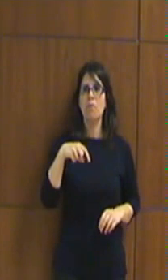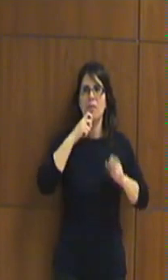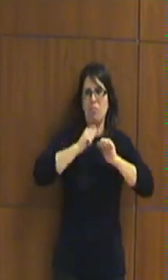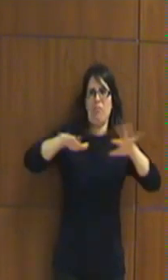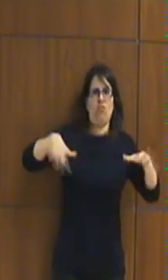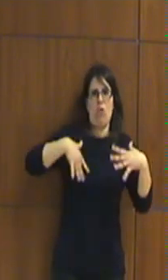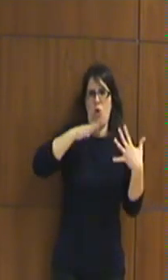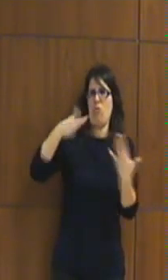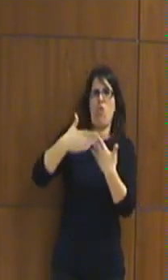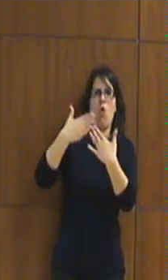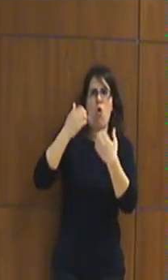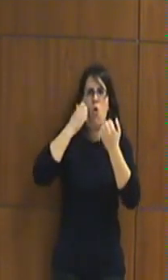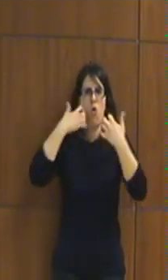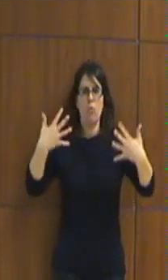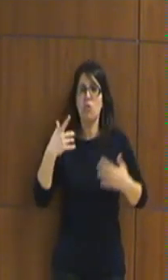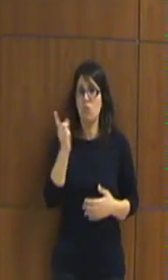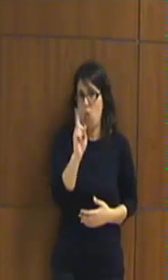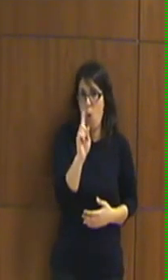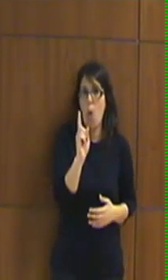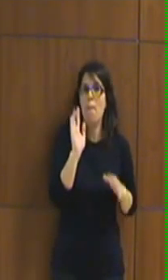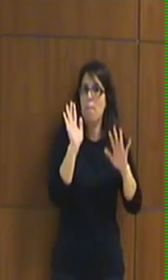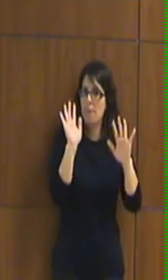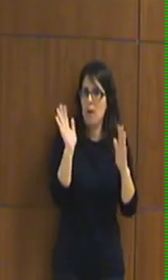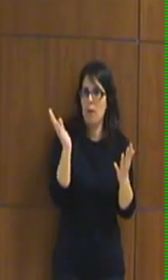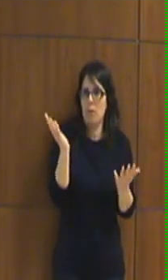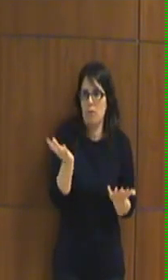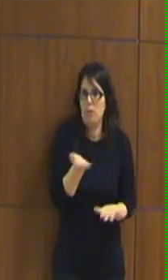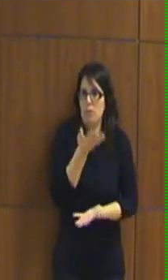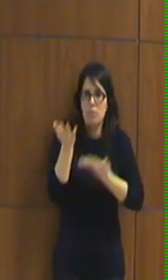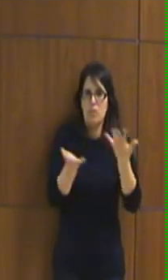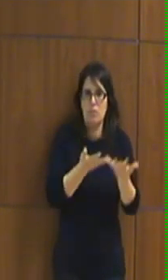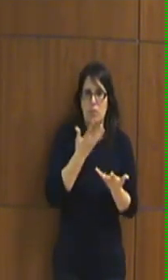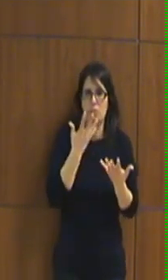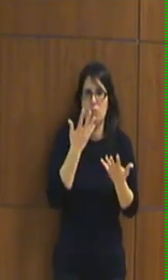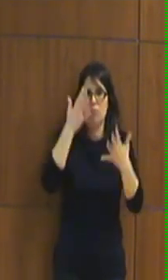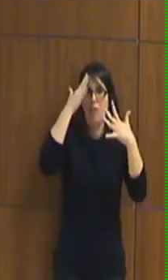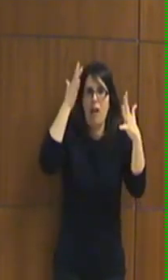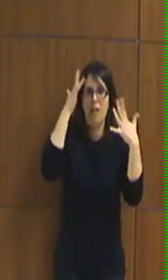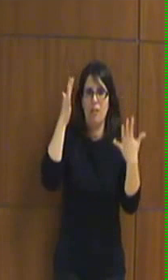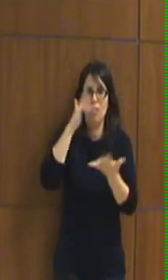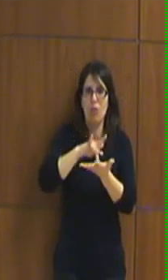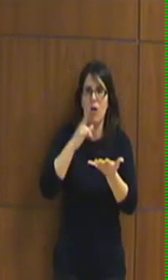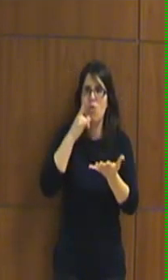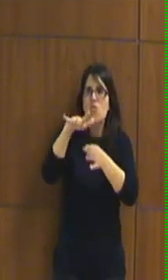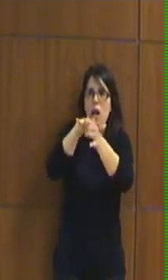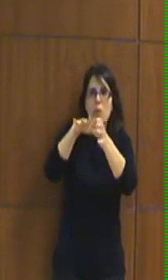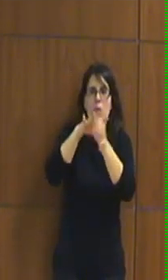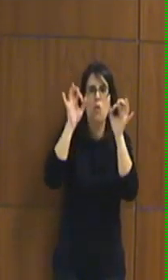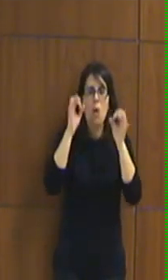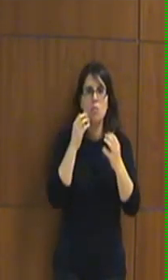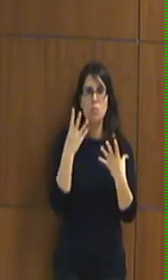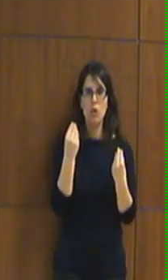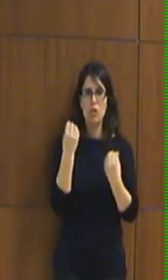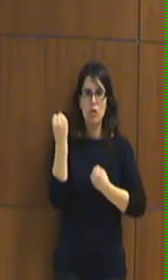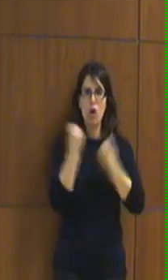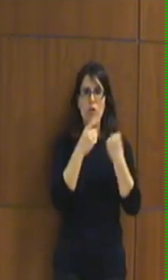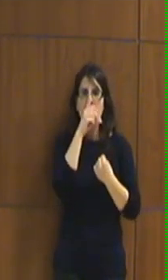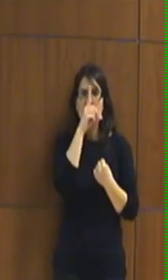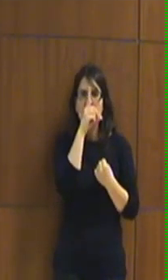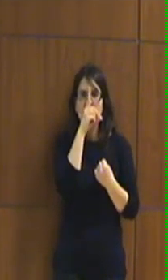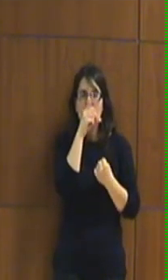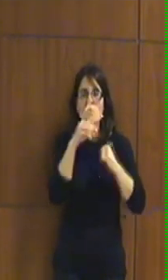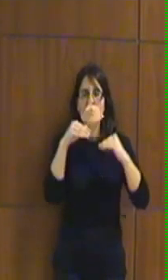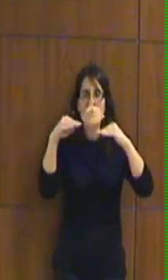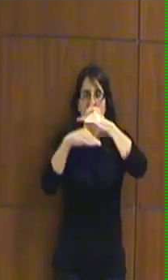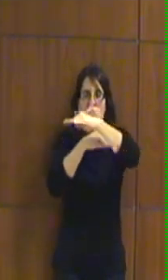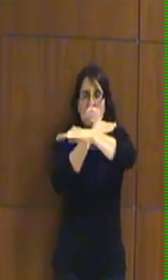pero imaginemos un escenario donde hayan cientos de miles de coches absolutamente silenciosos y nosotros millones